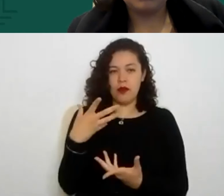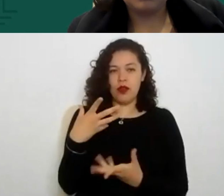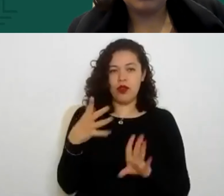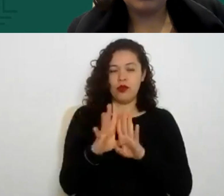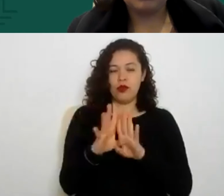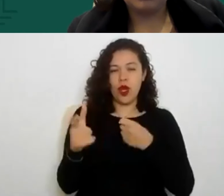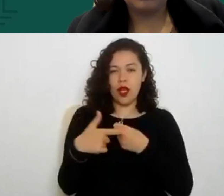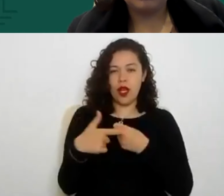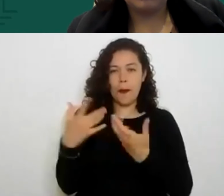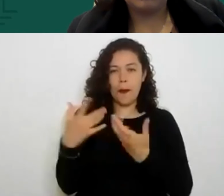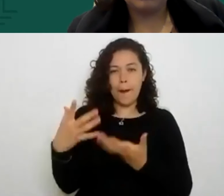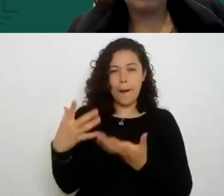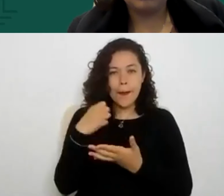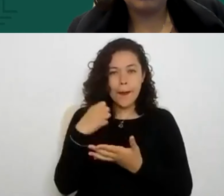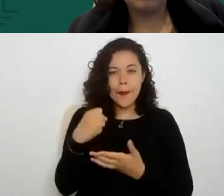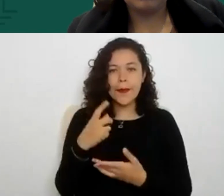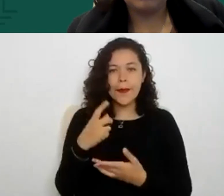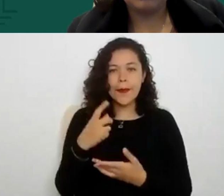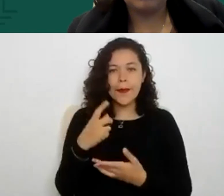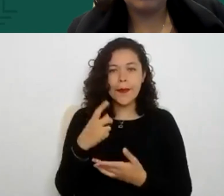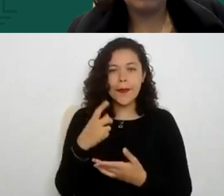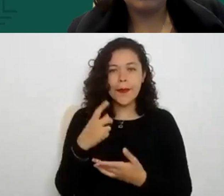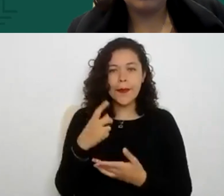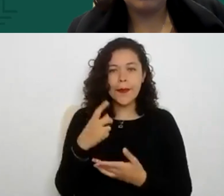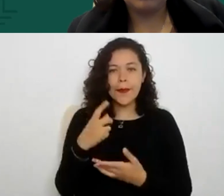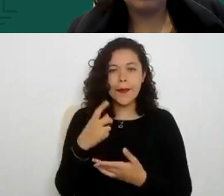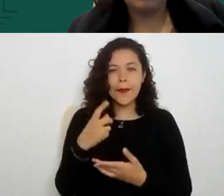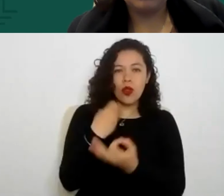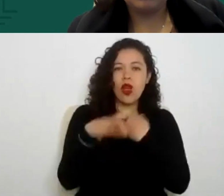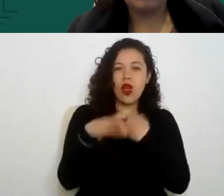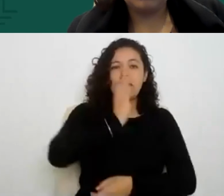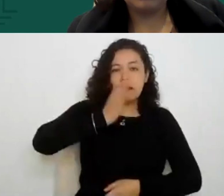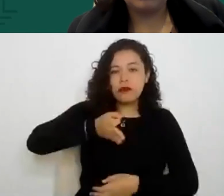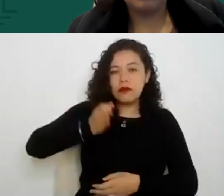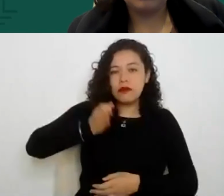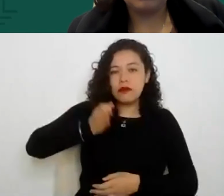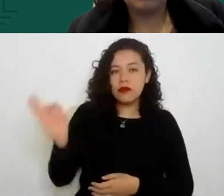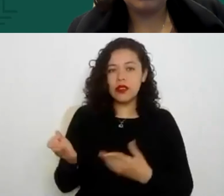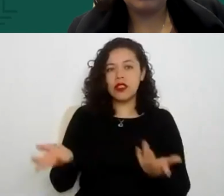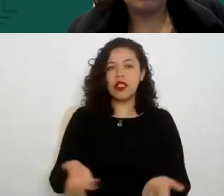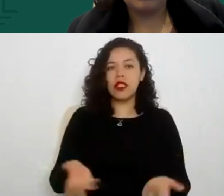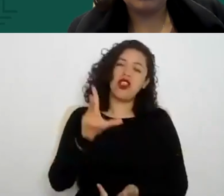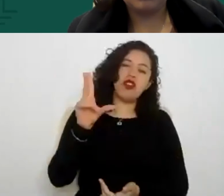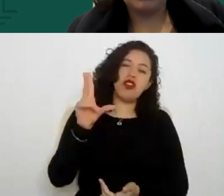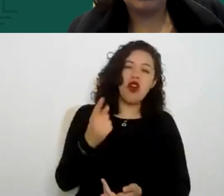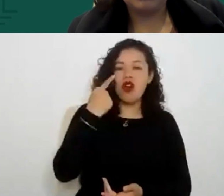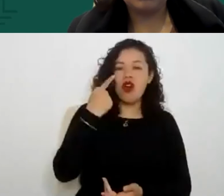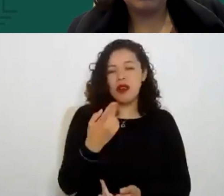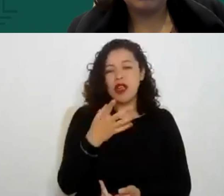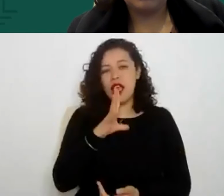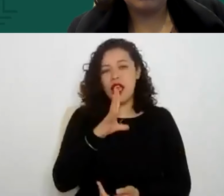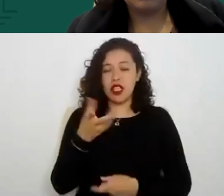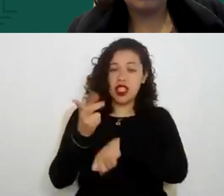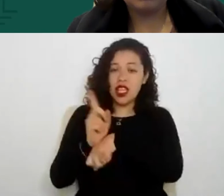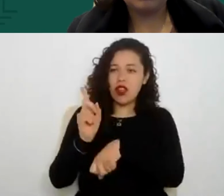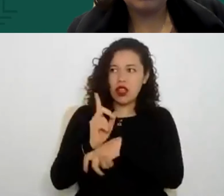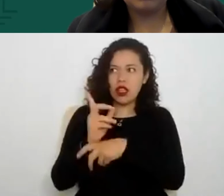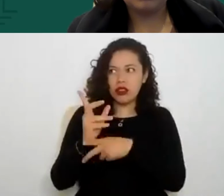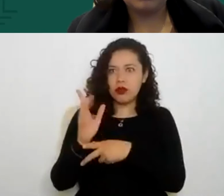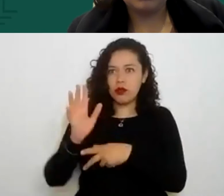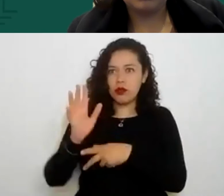como organizaciones, de aceptar todo, de simplemente estar con esa parte de no, es que pues sí, vivimos al día, pero lo que hay que buscar es,